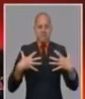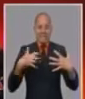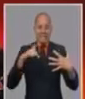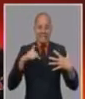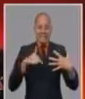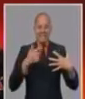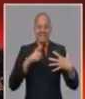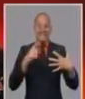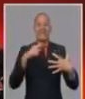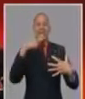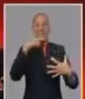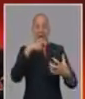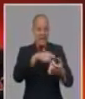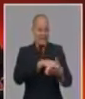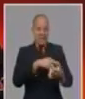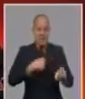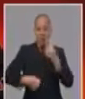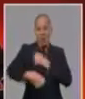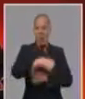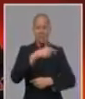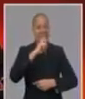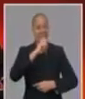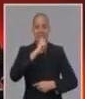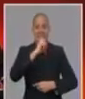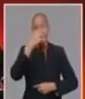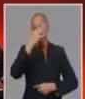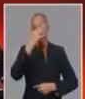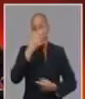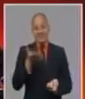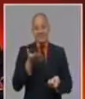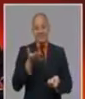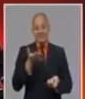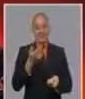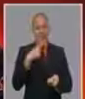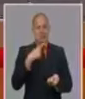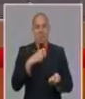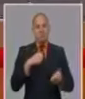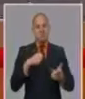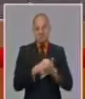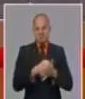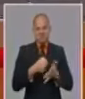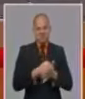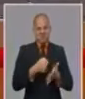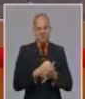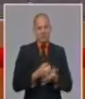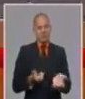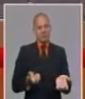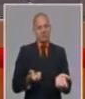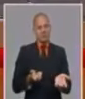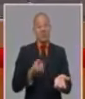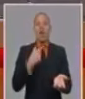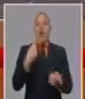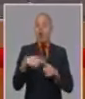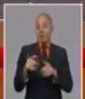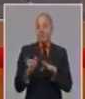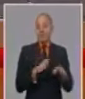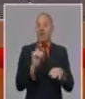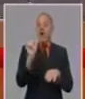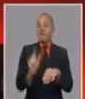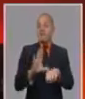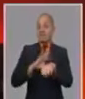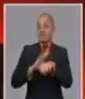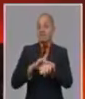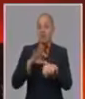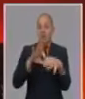procesos trombóticos, y también hemos visto pacientes, por ejemplo, en los pacientes críticos, o sea que tuvieron una fase crítica de la enfermedad pero